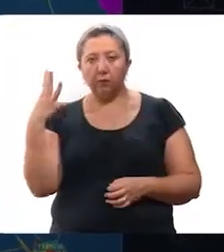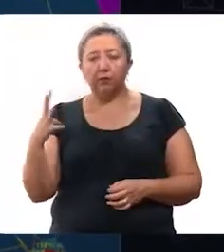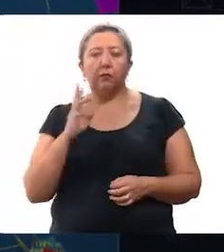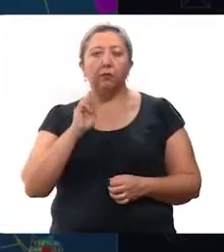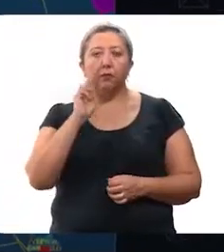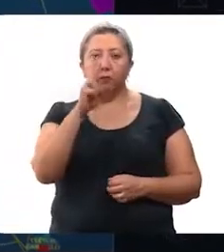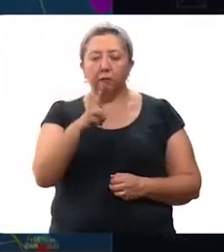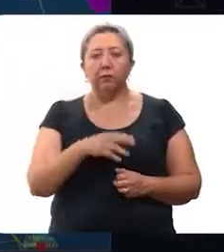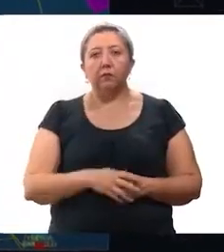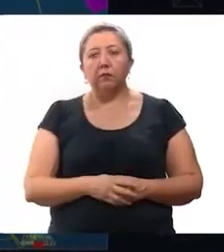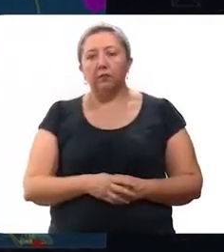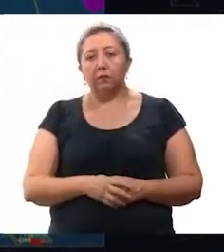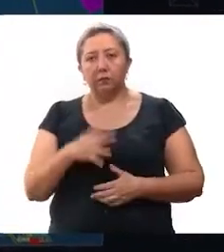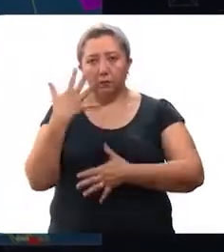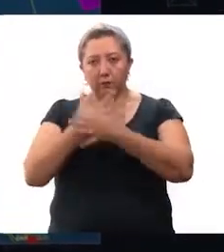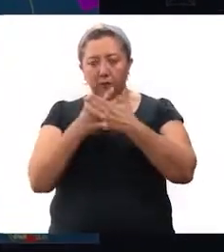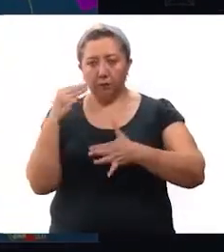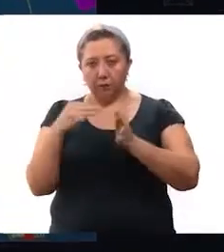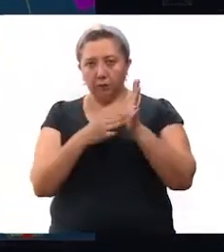16.704 en la zona norte,